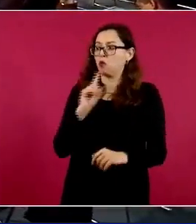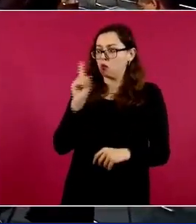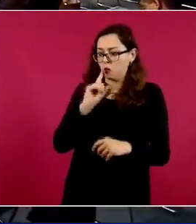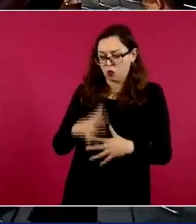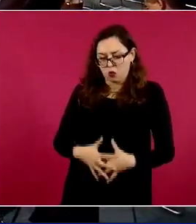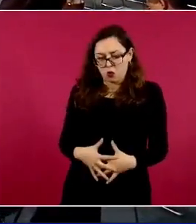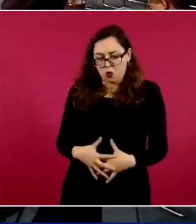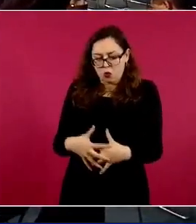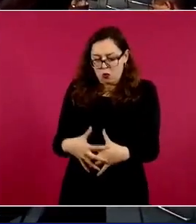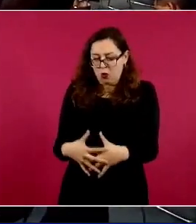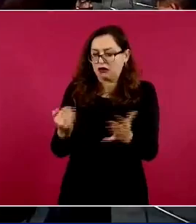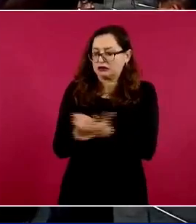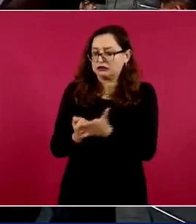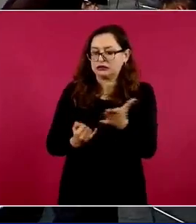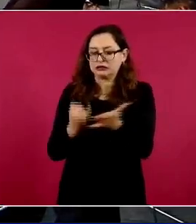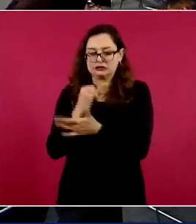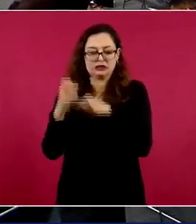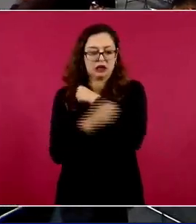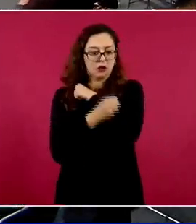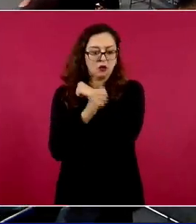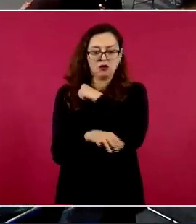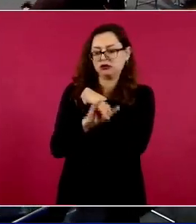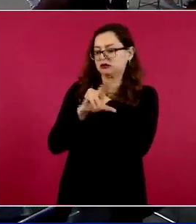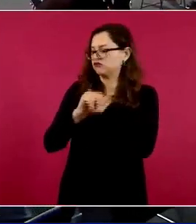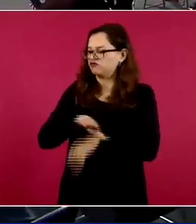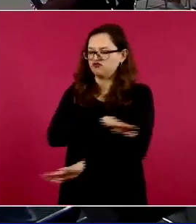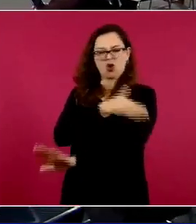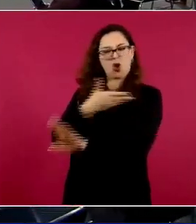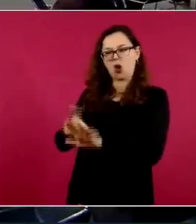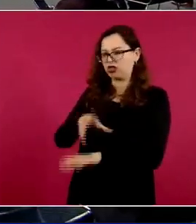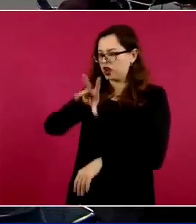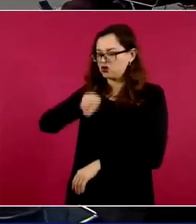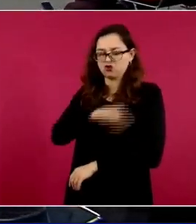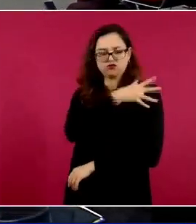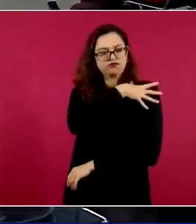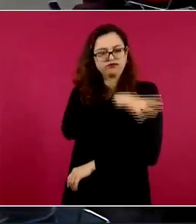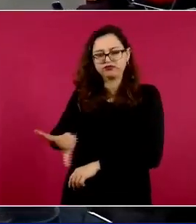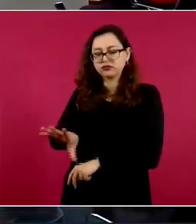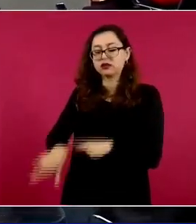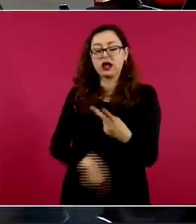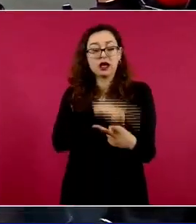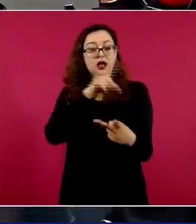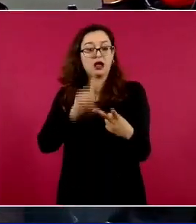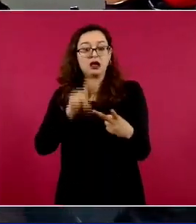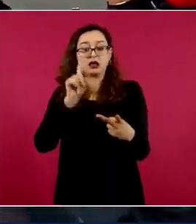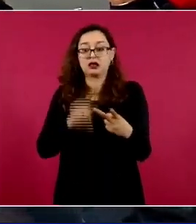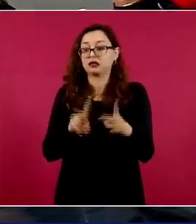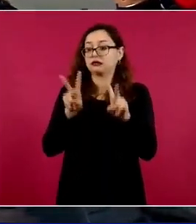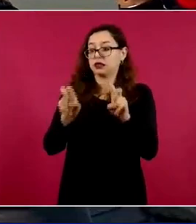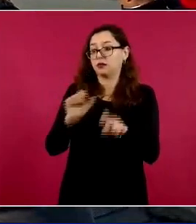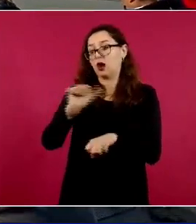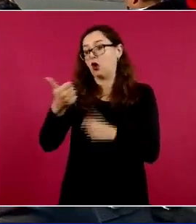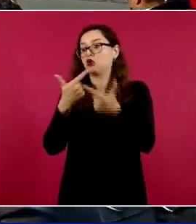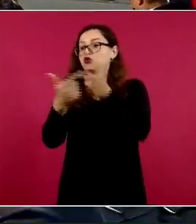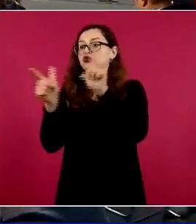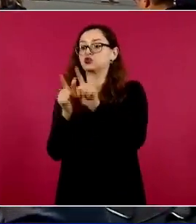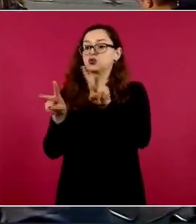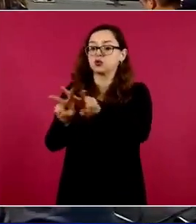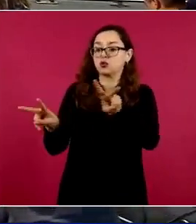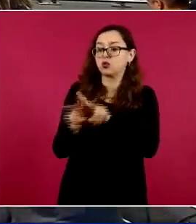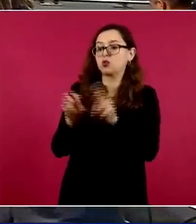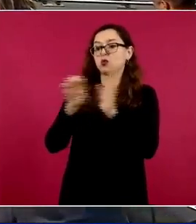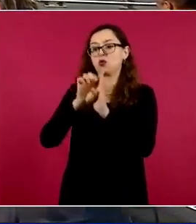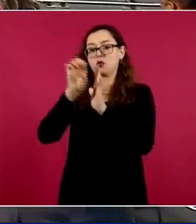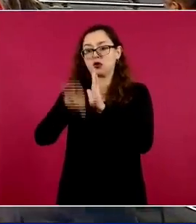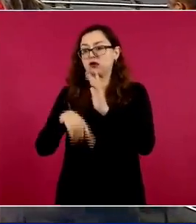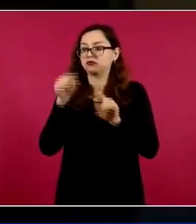del derecho a decidir en torno al tema del aborto. Han mencionado también algunas cuestiones con derechos de otros grupos,